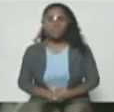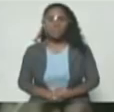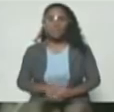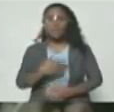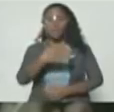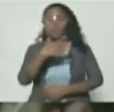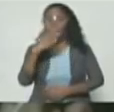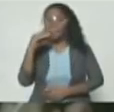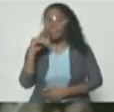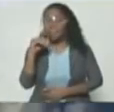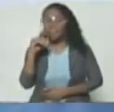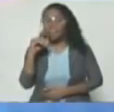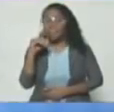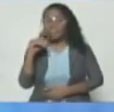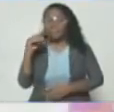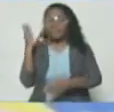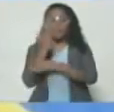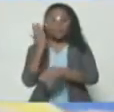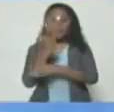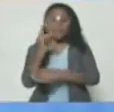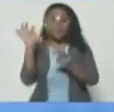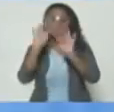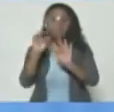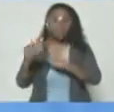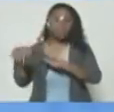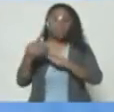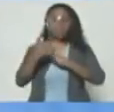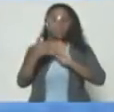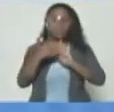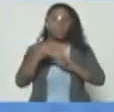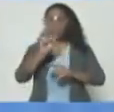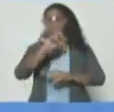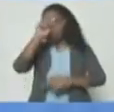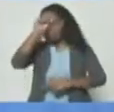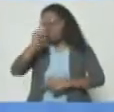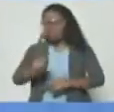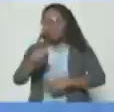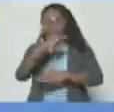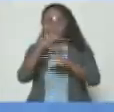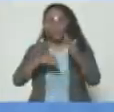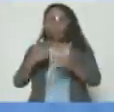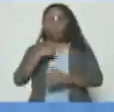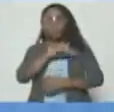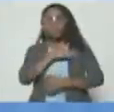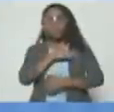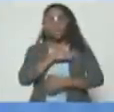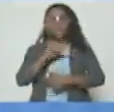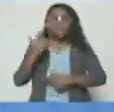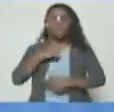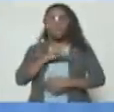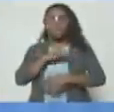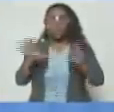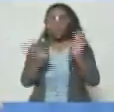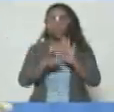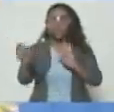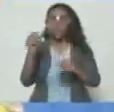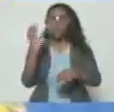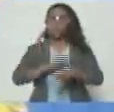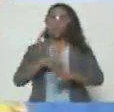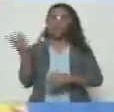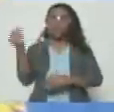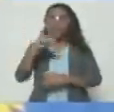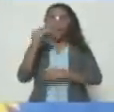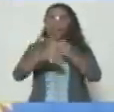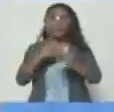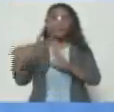sanciones me estoy refiriendo a medidas coercitivas unilaterales, extraterritoriales, no reconocidas bajo nuestra jurisdicción ni nuestra constitución, porque además constituyen